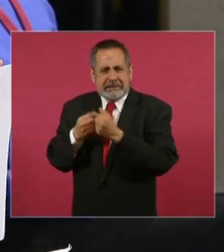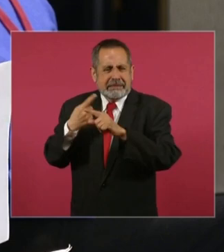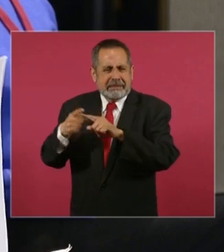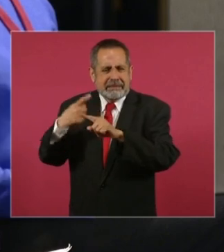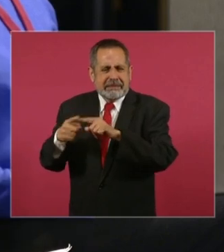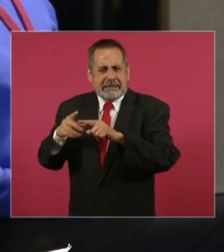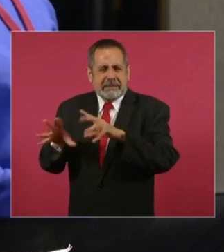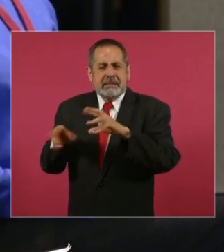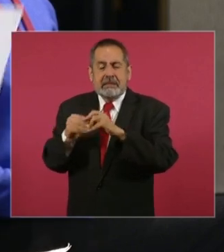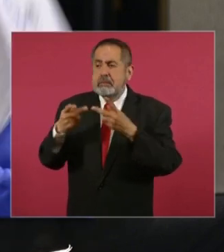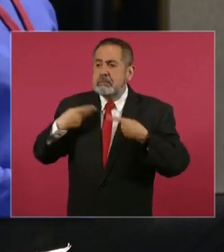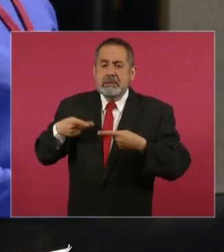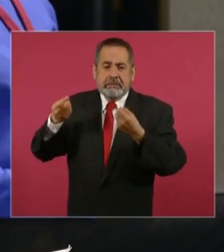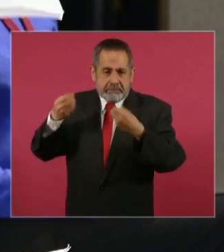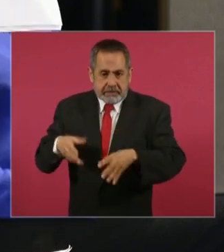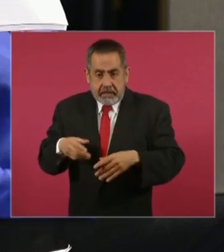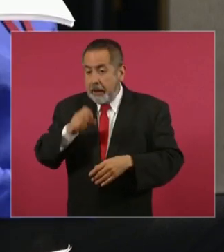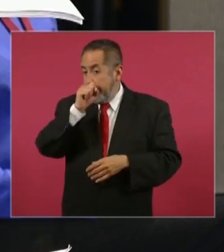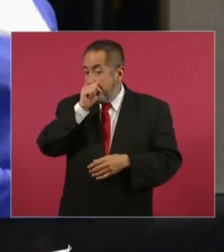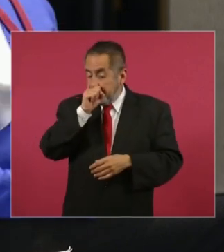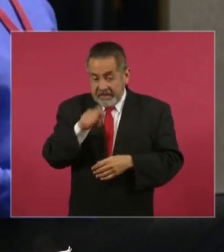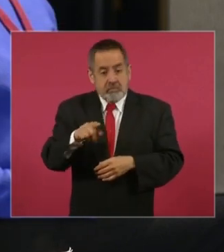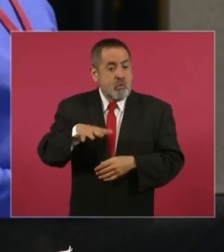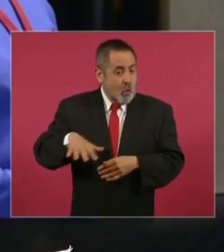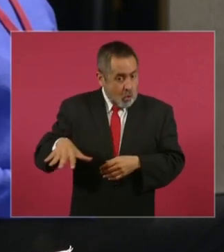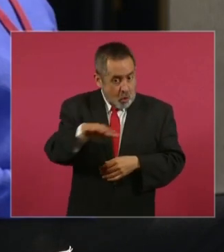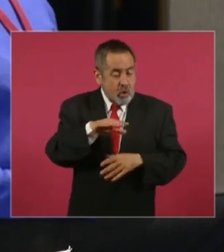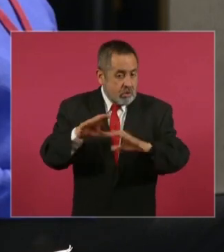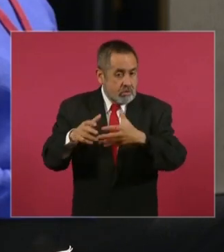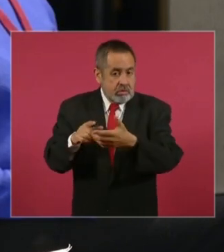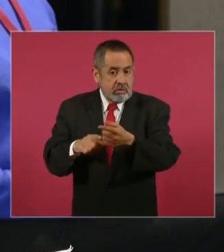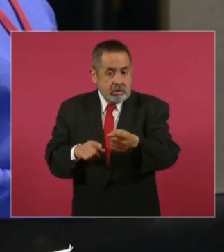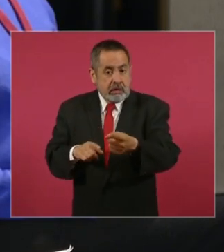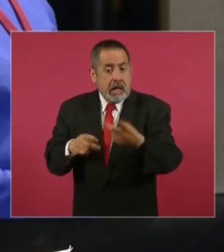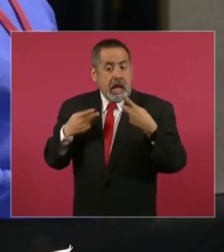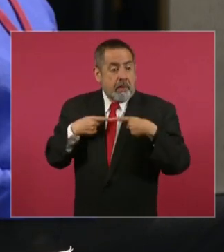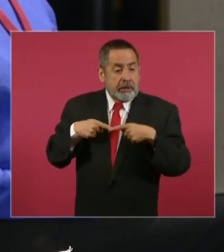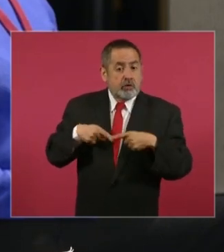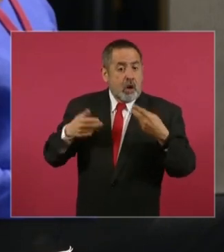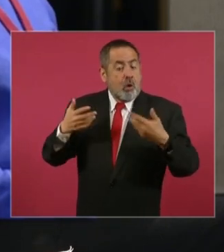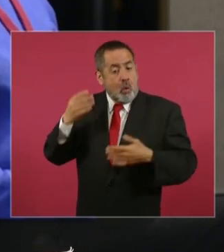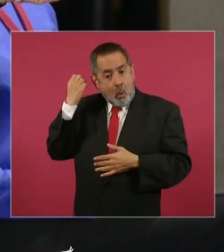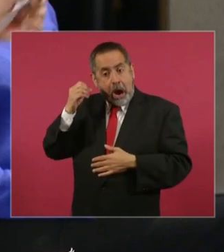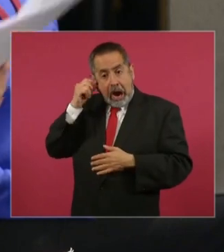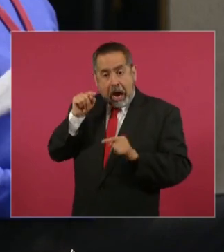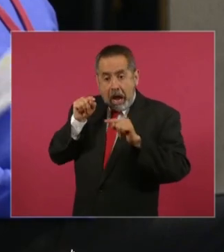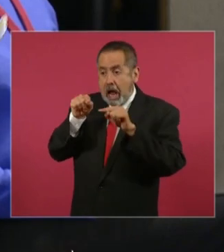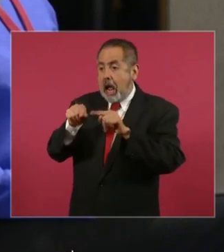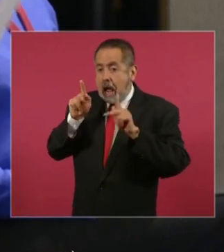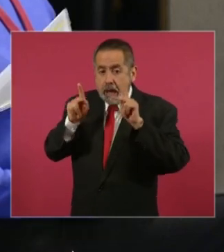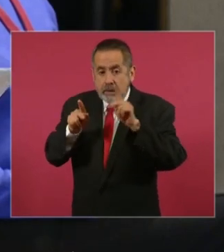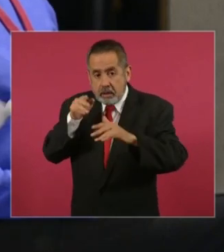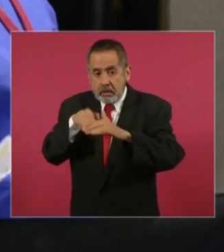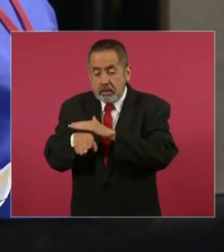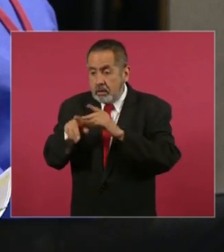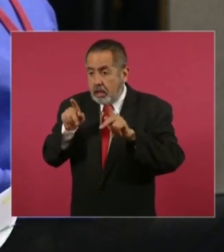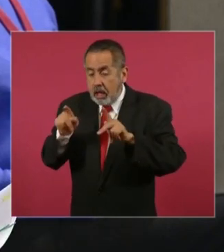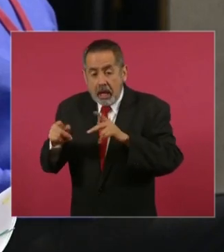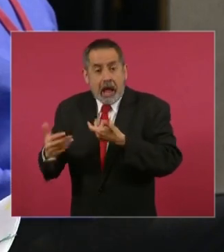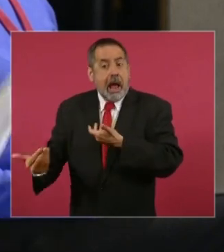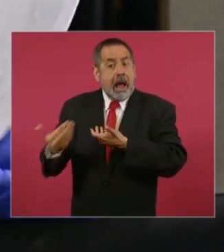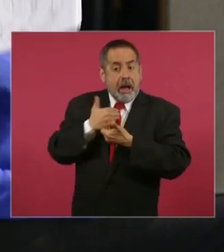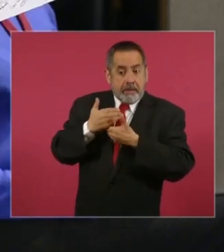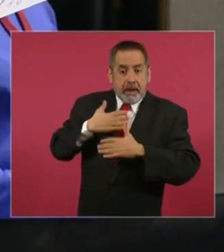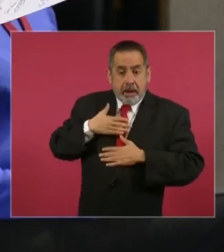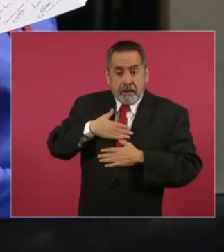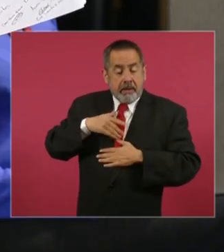de todos los afectados, también de la agencia municipal. Fue gente de Oaxaca a visitarme ahí